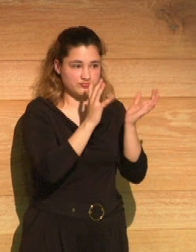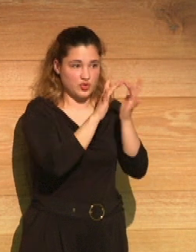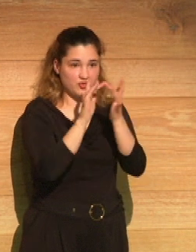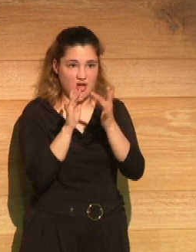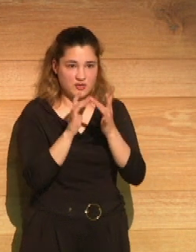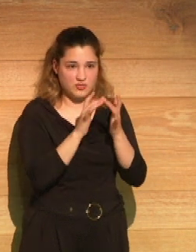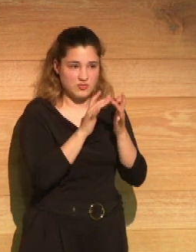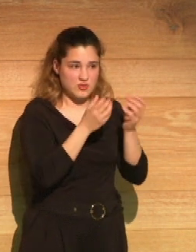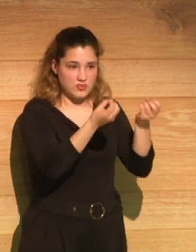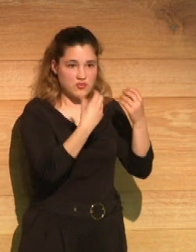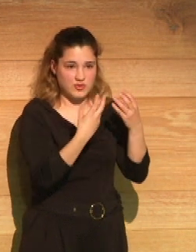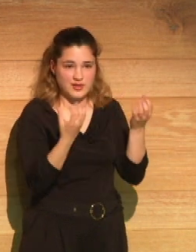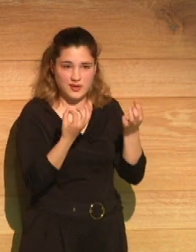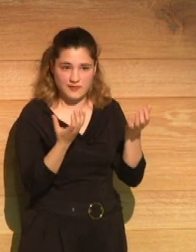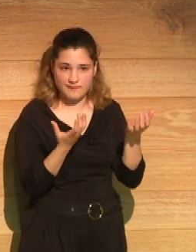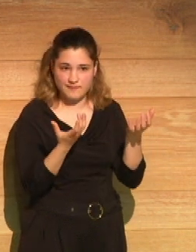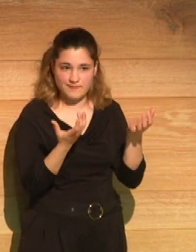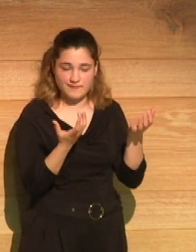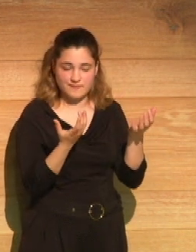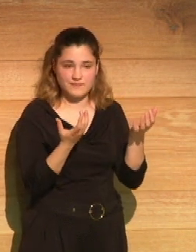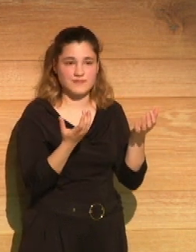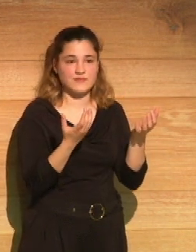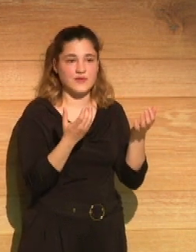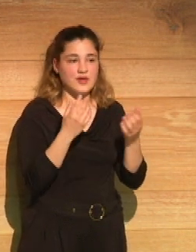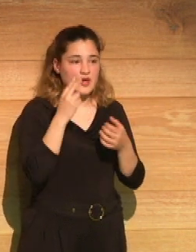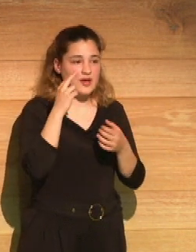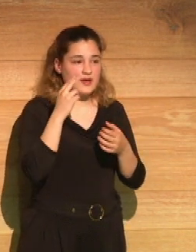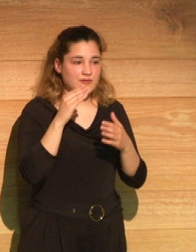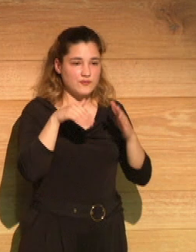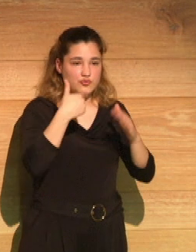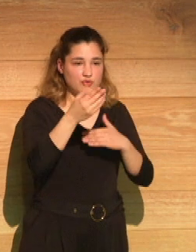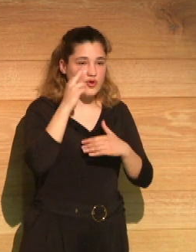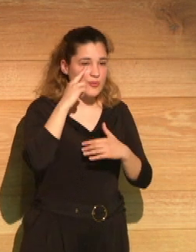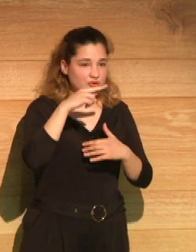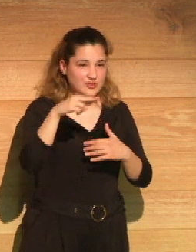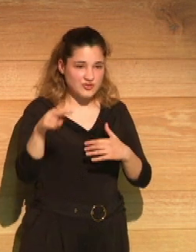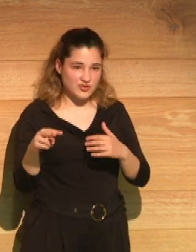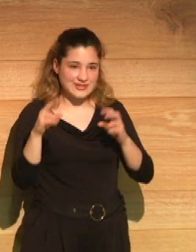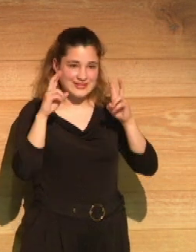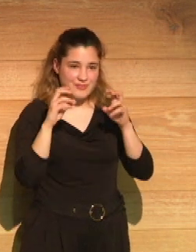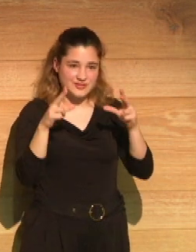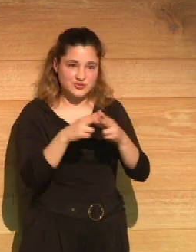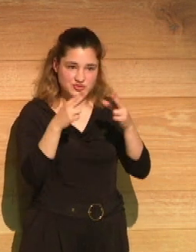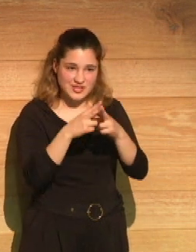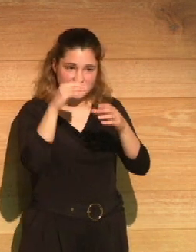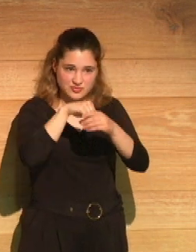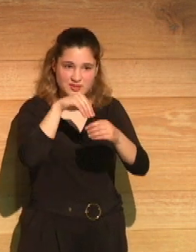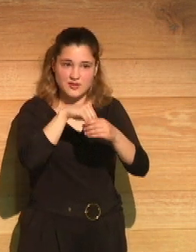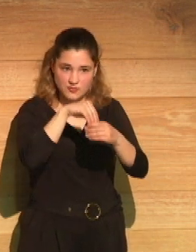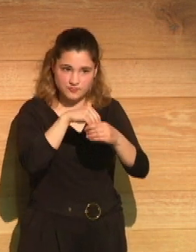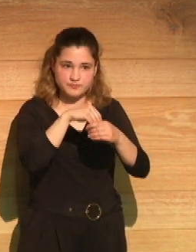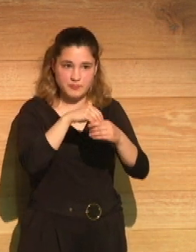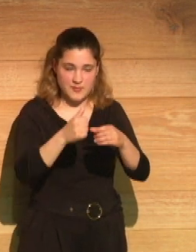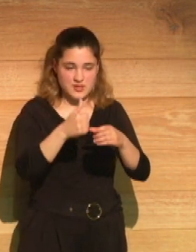como tendencia es que vamos a tener exposiciones con mayor contenido social. Vamos a tener exposiciones con